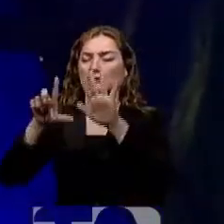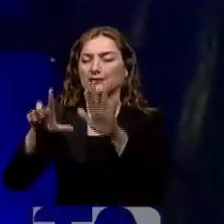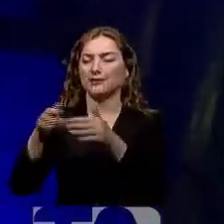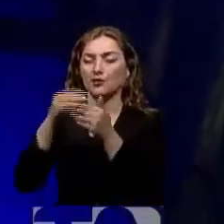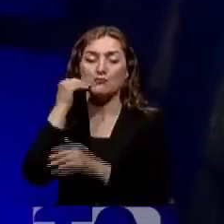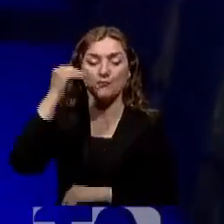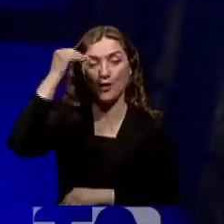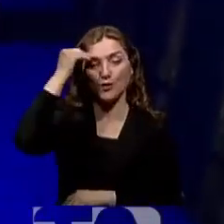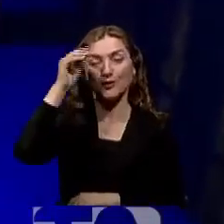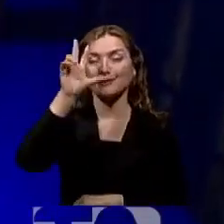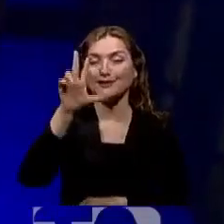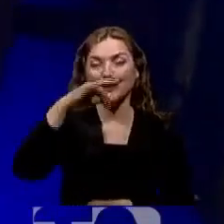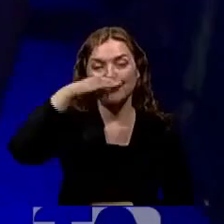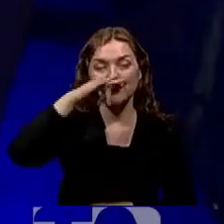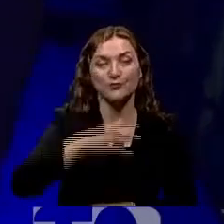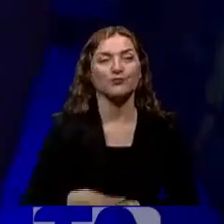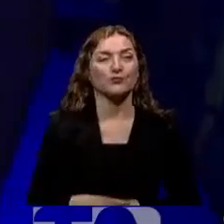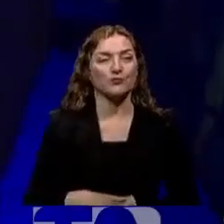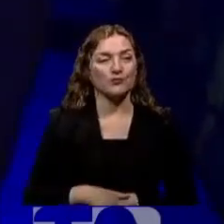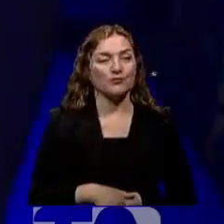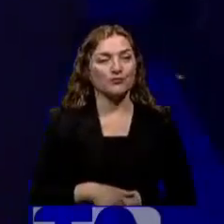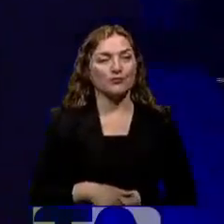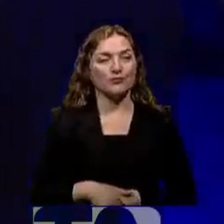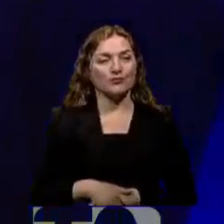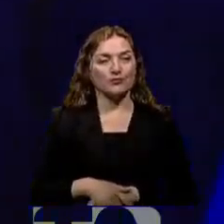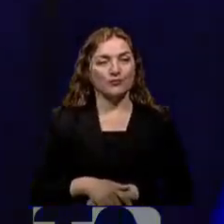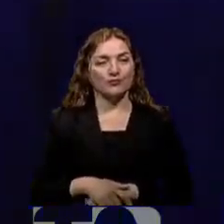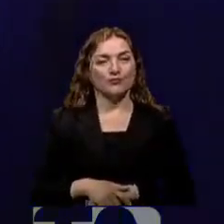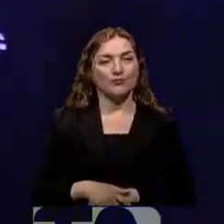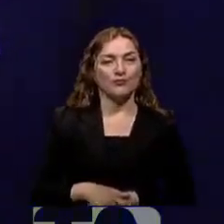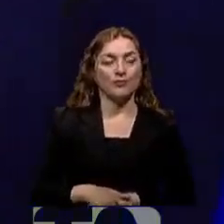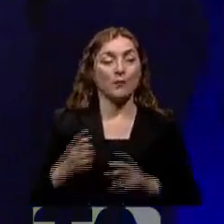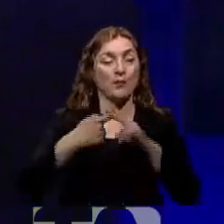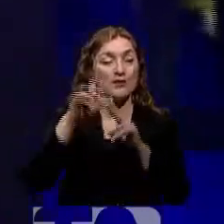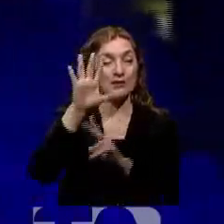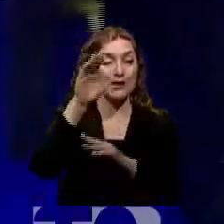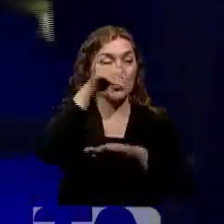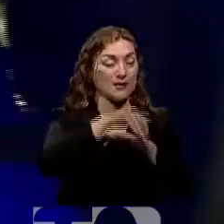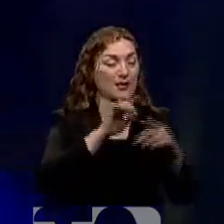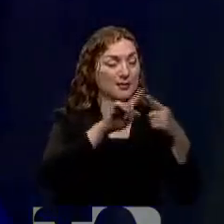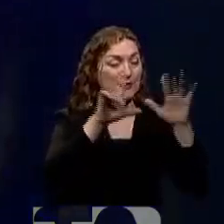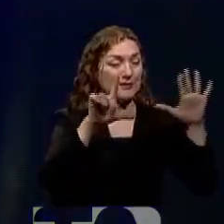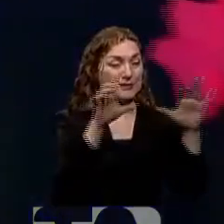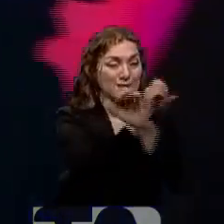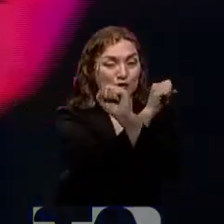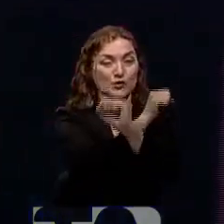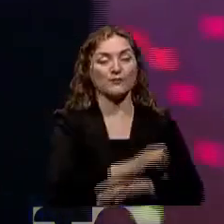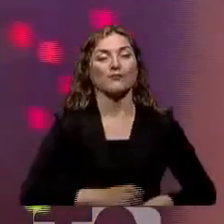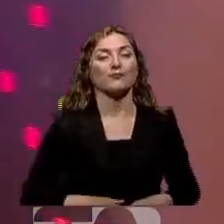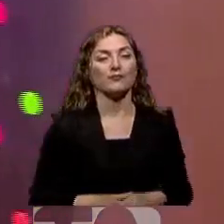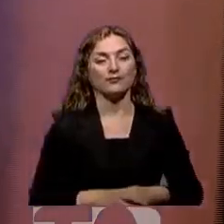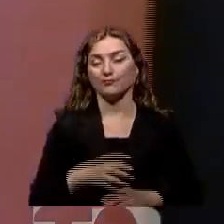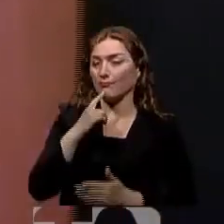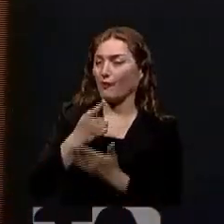para adultos y $3 para niños. Nos decía que es desde las 5 de la tarde hasta las 7 de la noche,